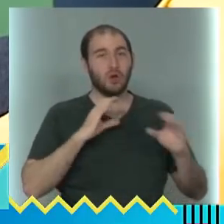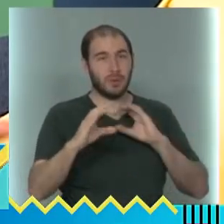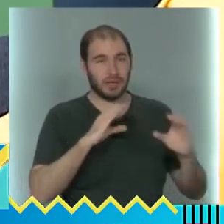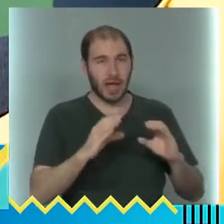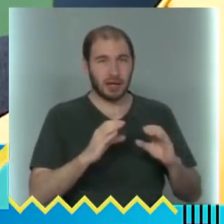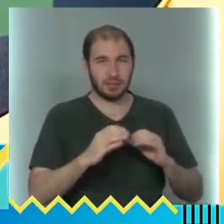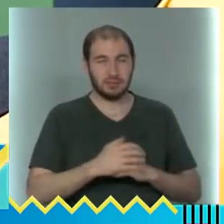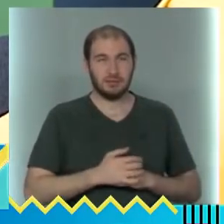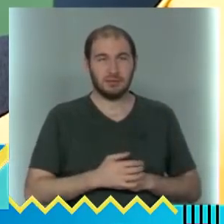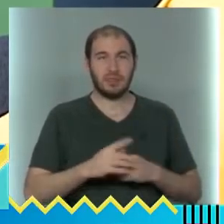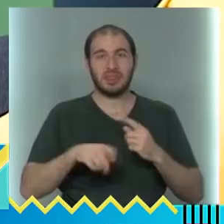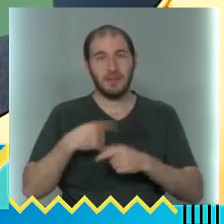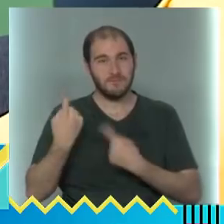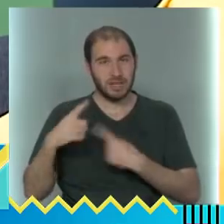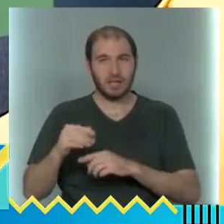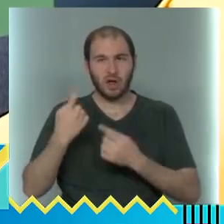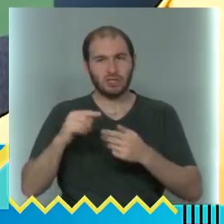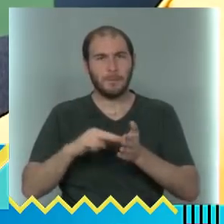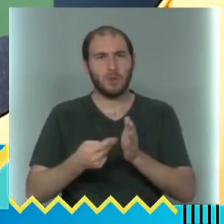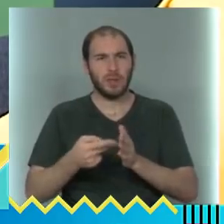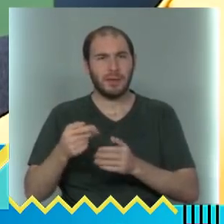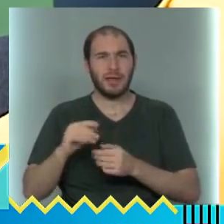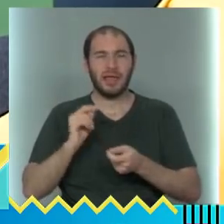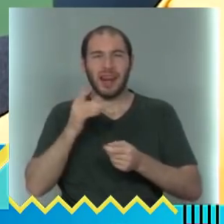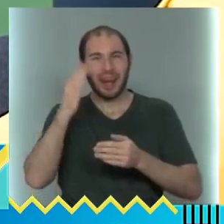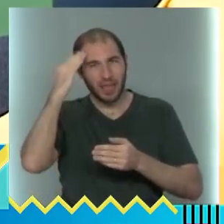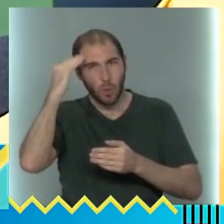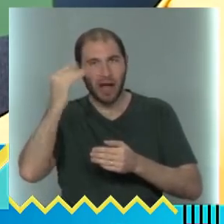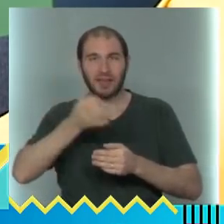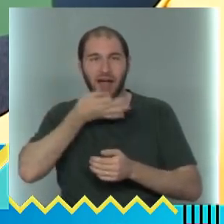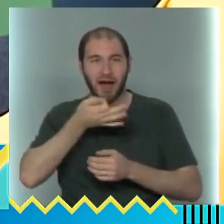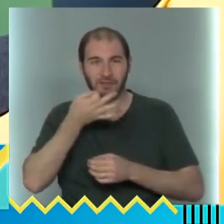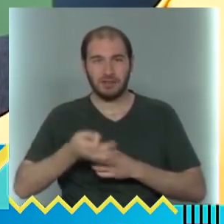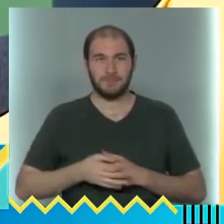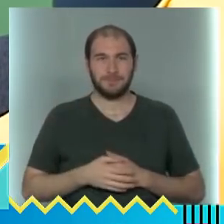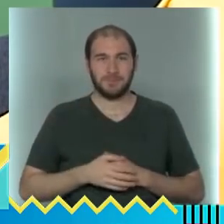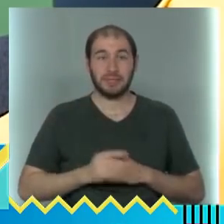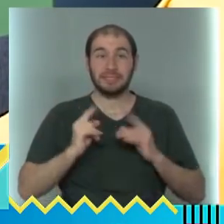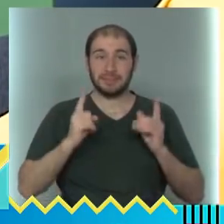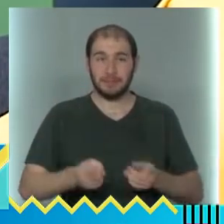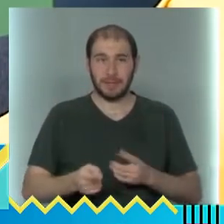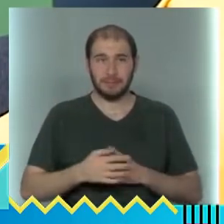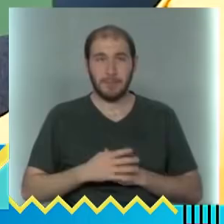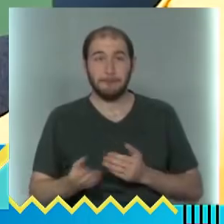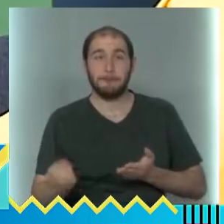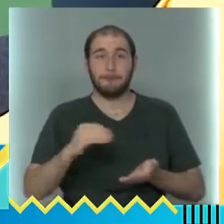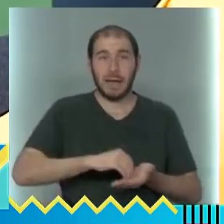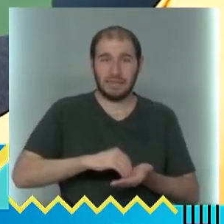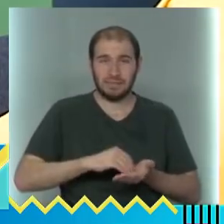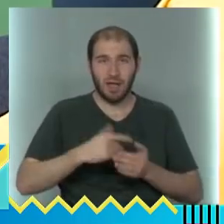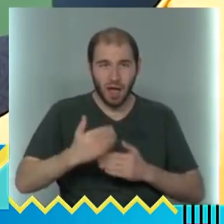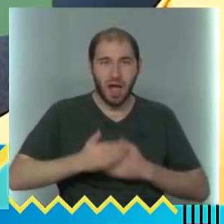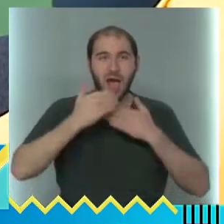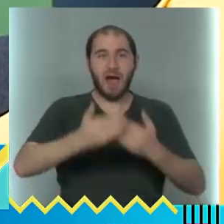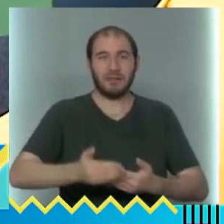o comunicación y aquellas alteraciones que tienen que ver con el lenguaje, con el habla, y también se suman en el